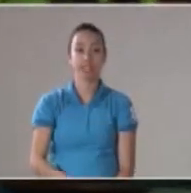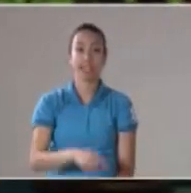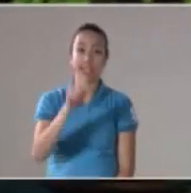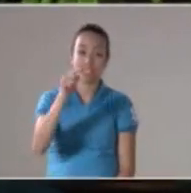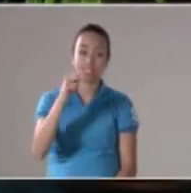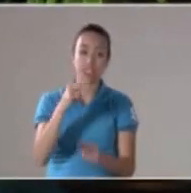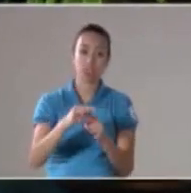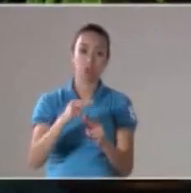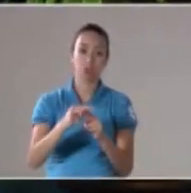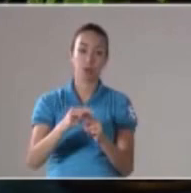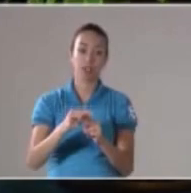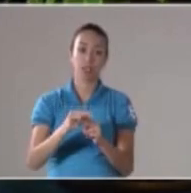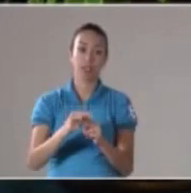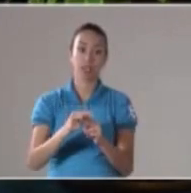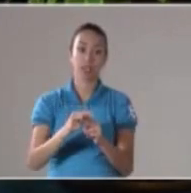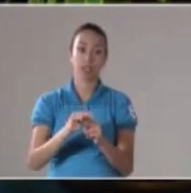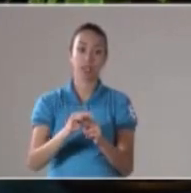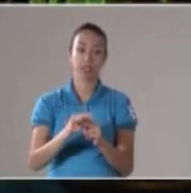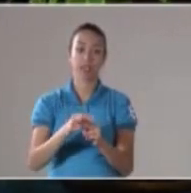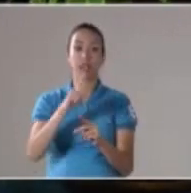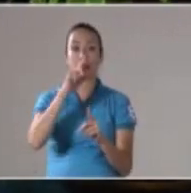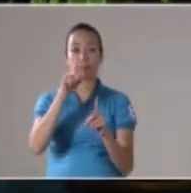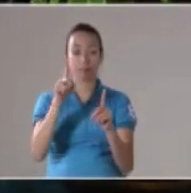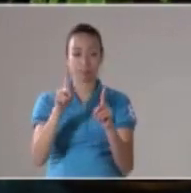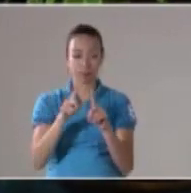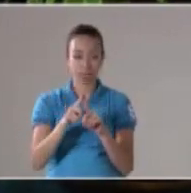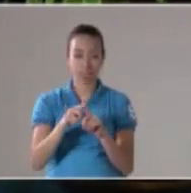nombre tiene que involucrar perdonador.